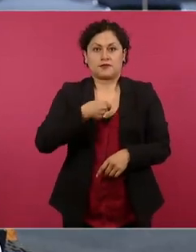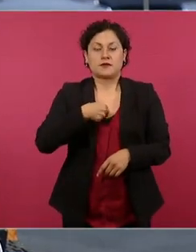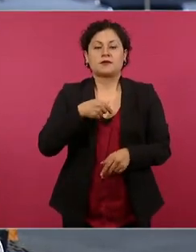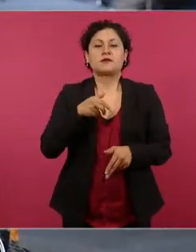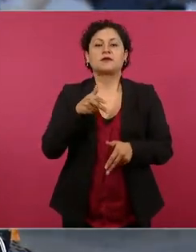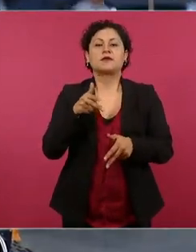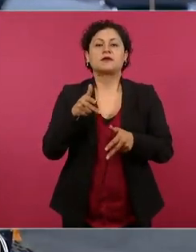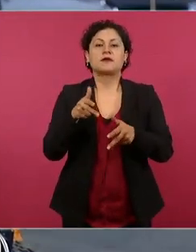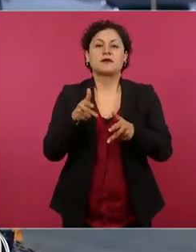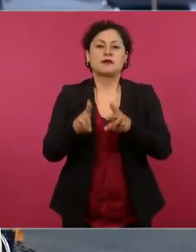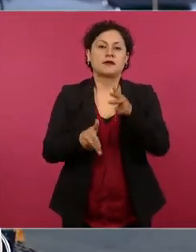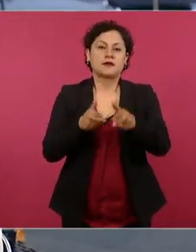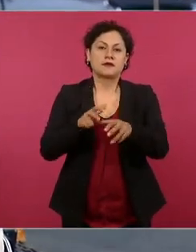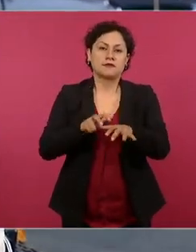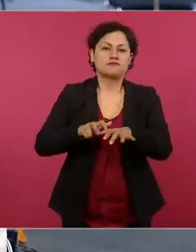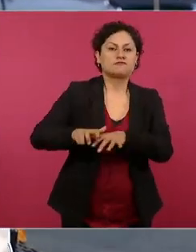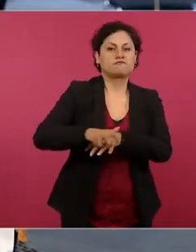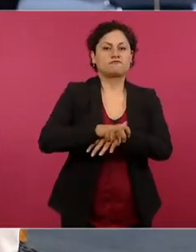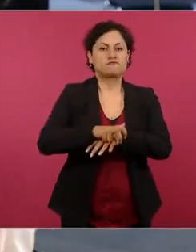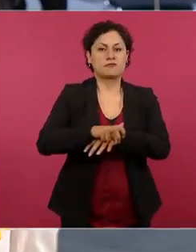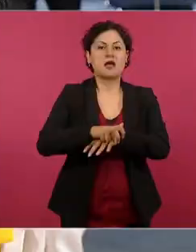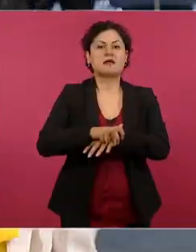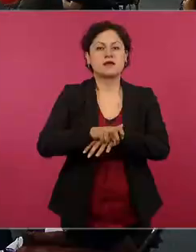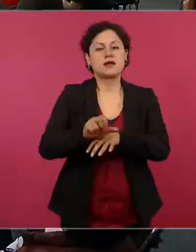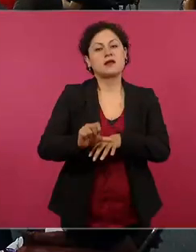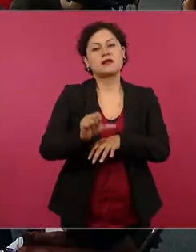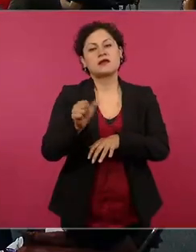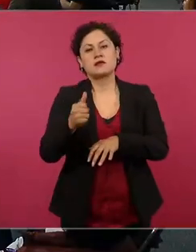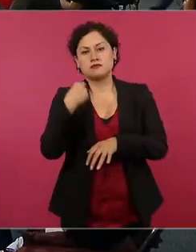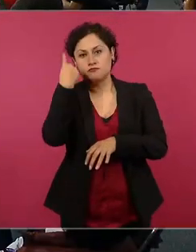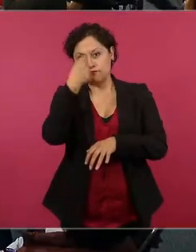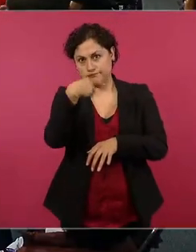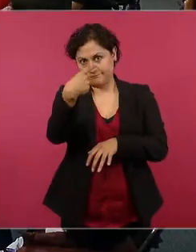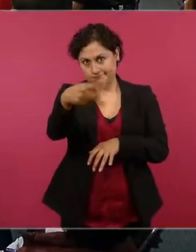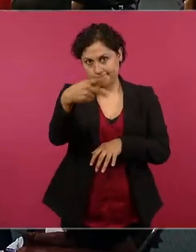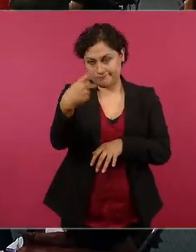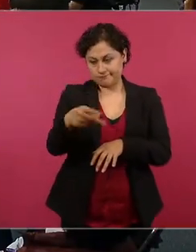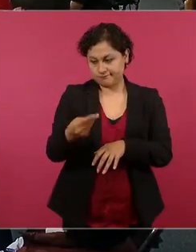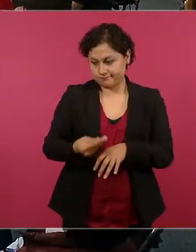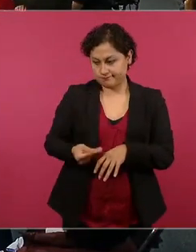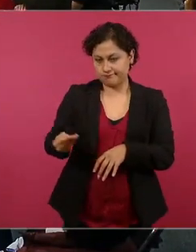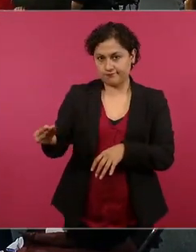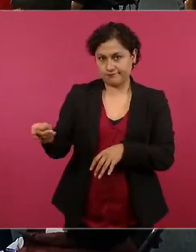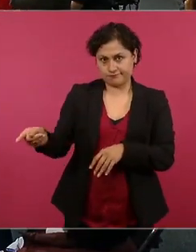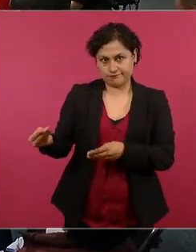una con su rostro. También se la dejo aquí a los compañeros.